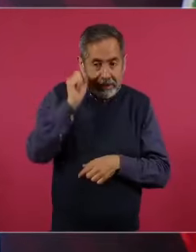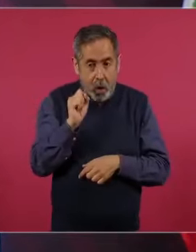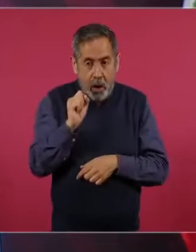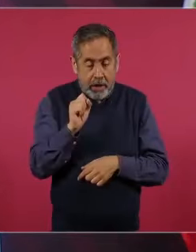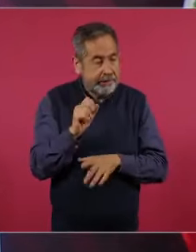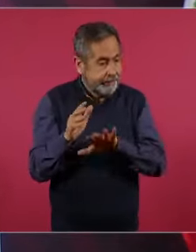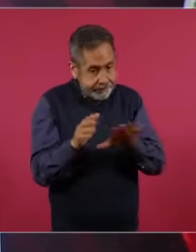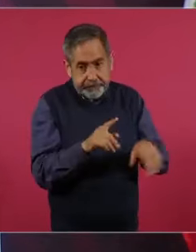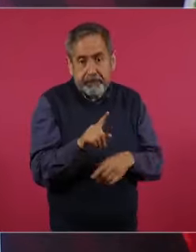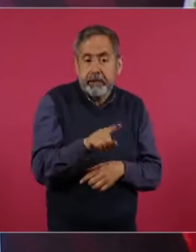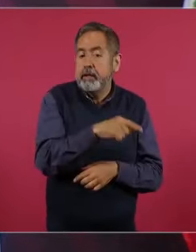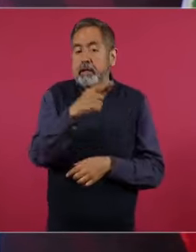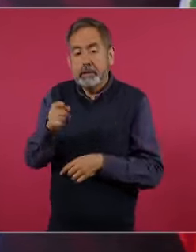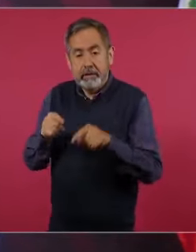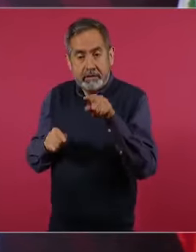caso de